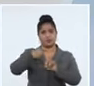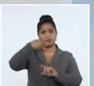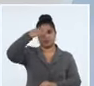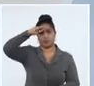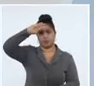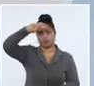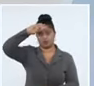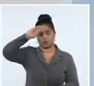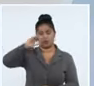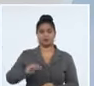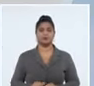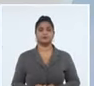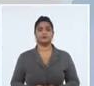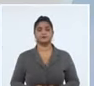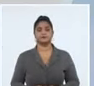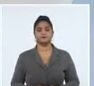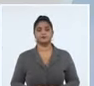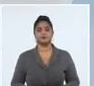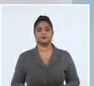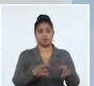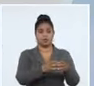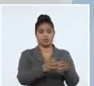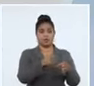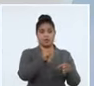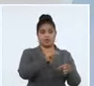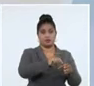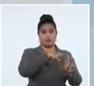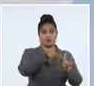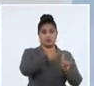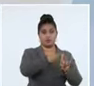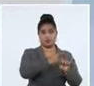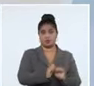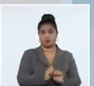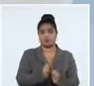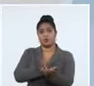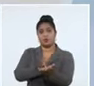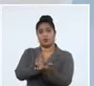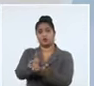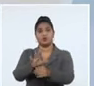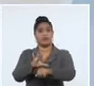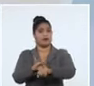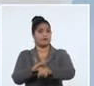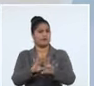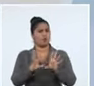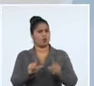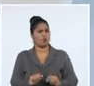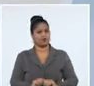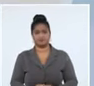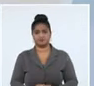nuestro país. De ellos en estos momentos activos, que también lo habíamos informado,